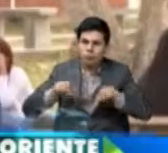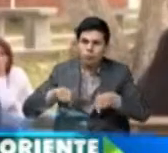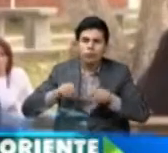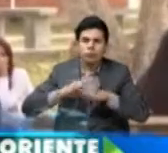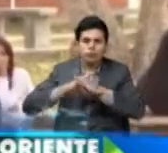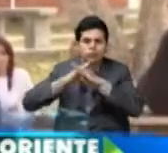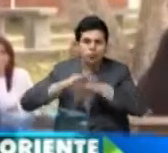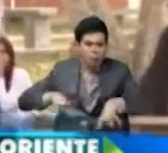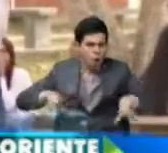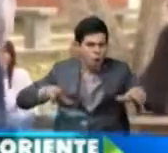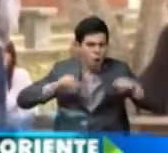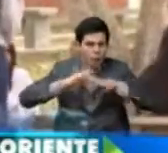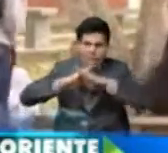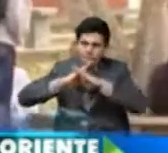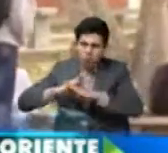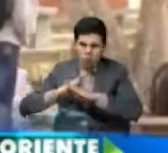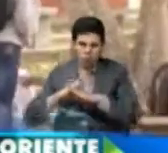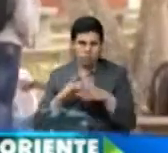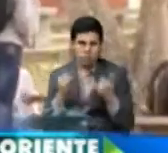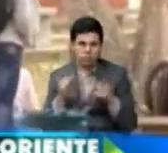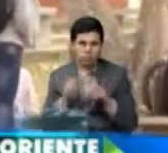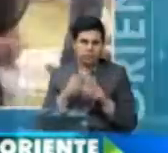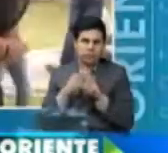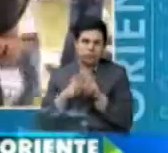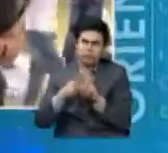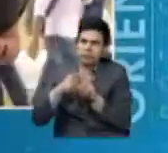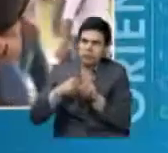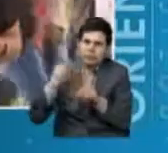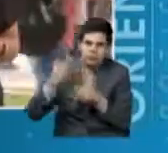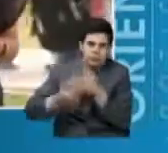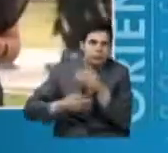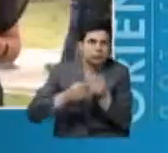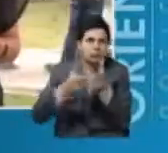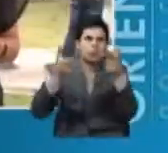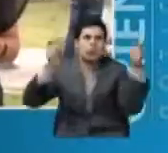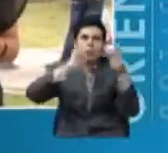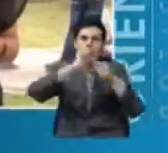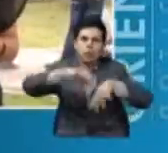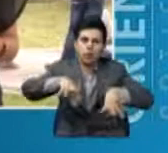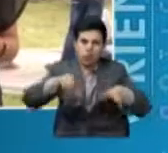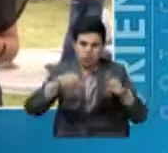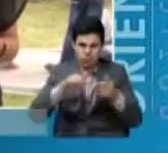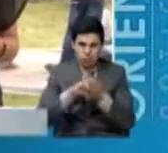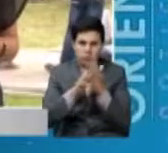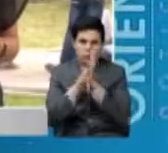motocicletas que en los últimos meses se ha presentado con mucha frecuencia. Esta es toda la información